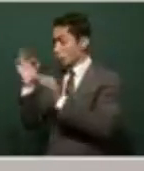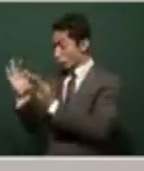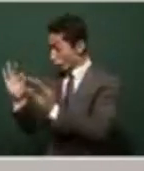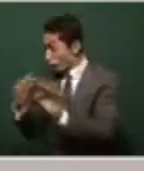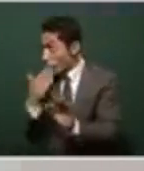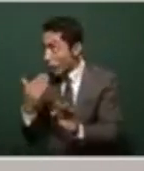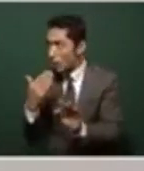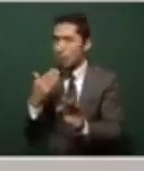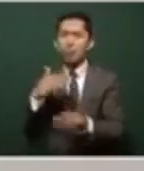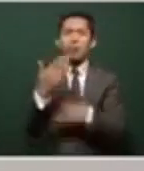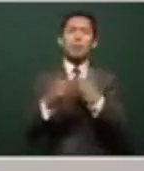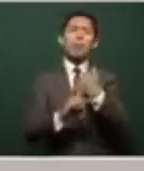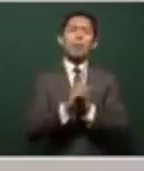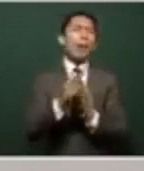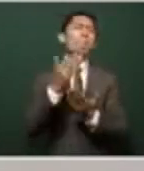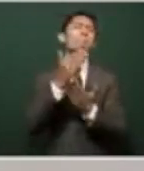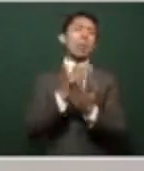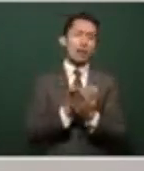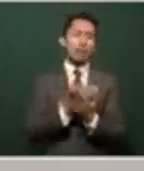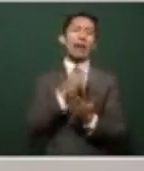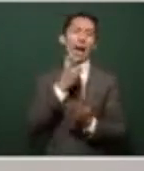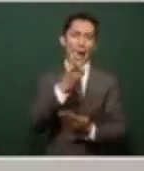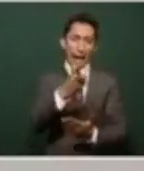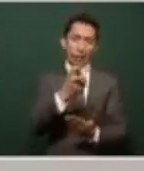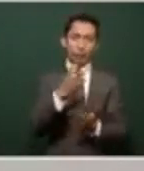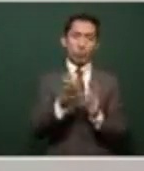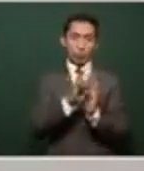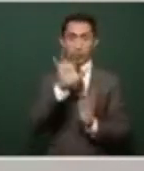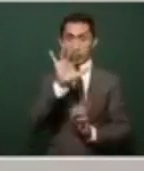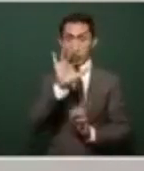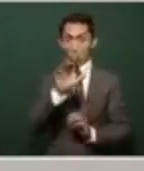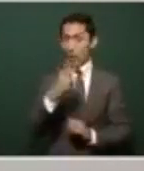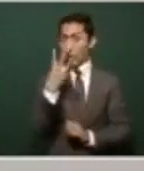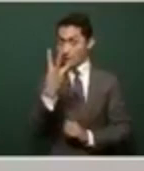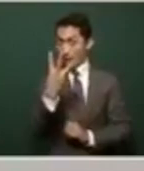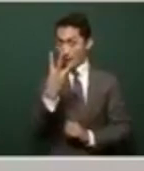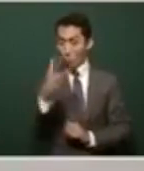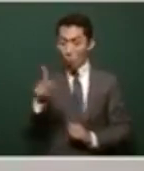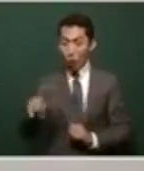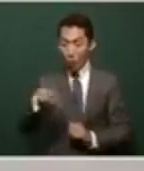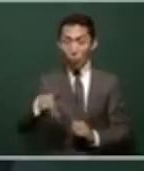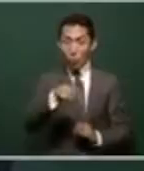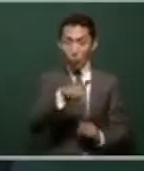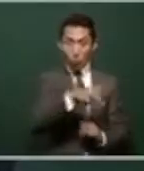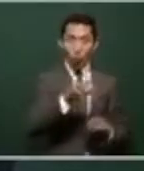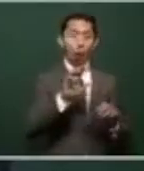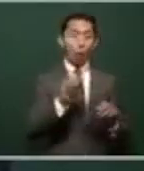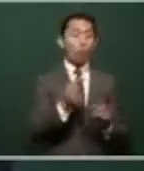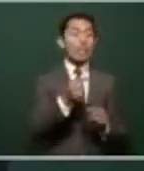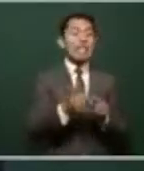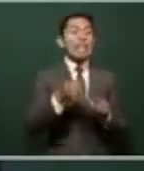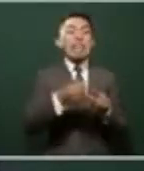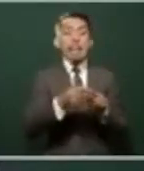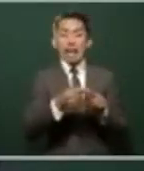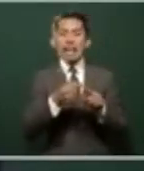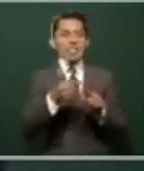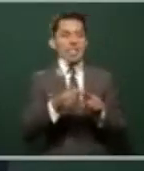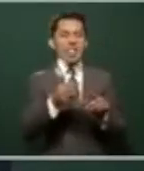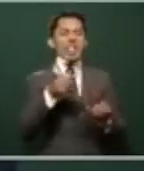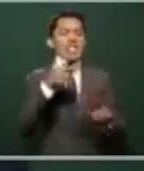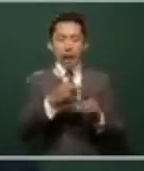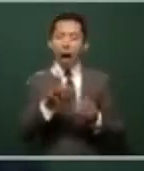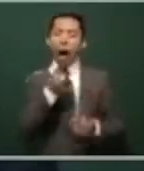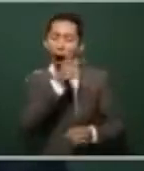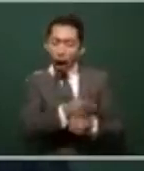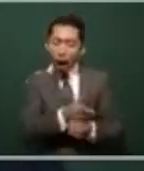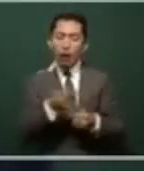difícil decir exactamente de cada una de estas 53 comunidades el número de población que está relacionada con el huachicol.